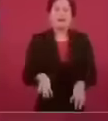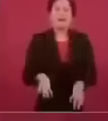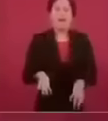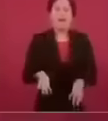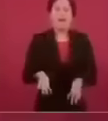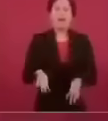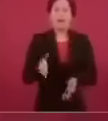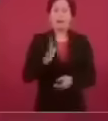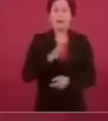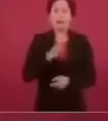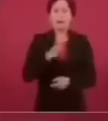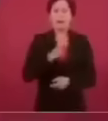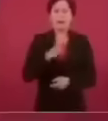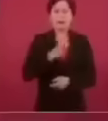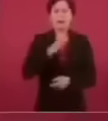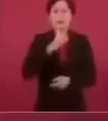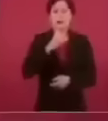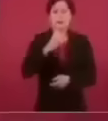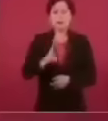son dos yacimientos,